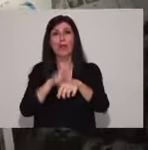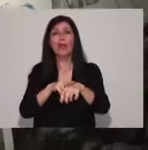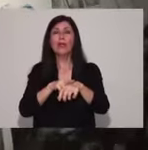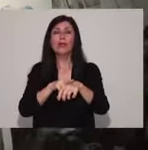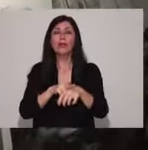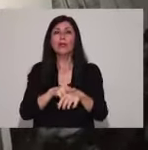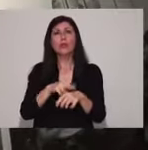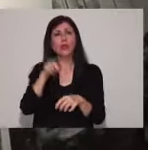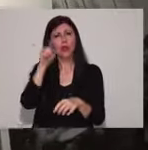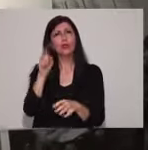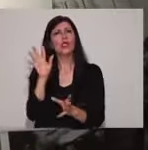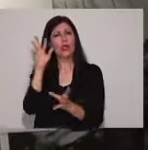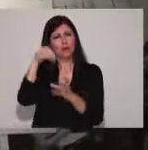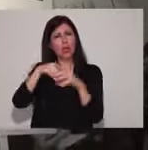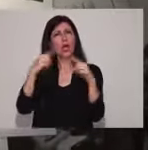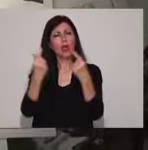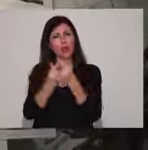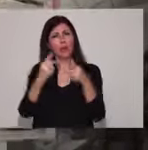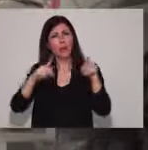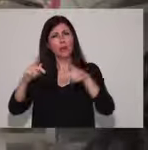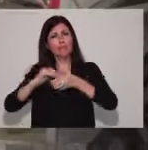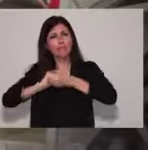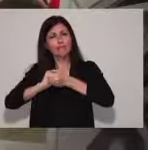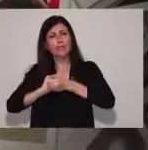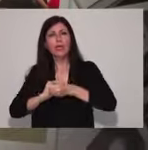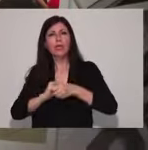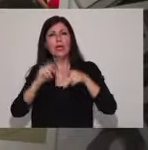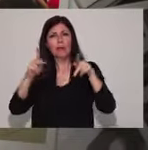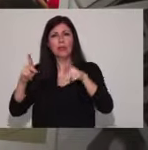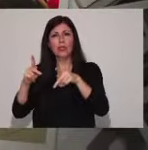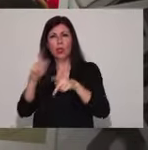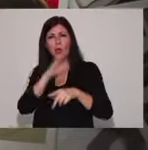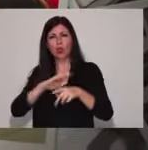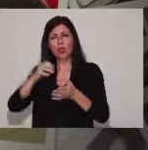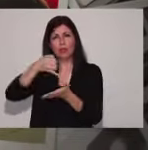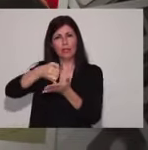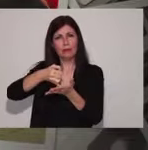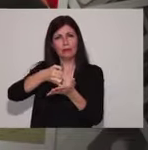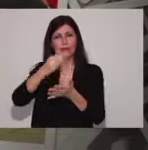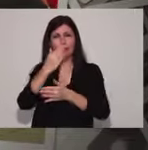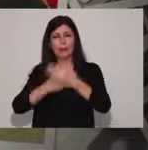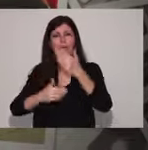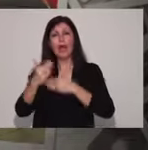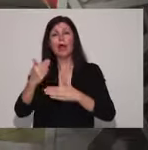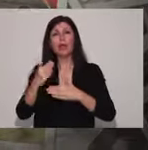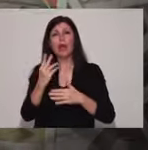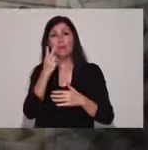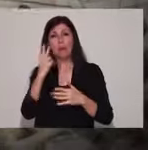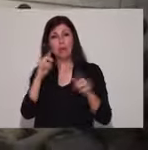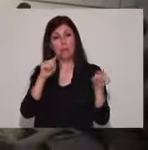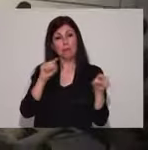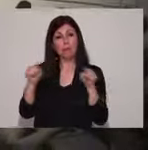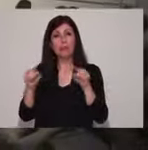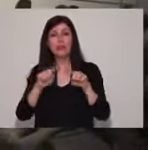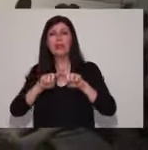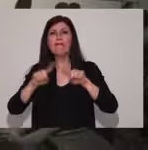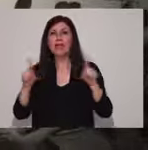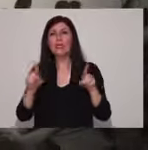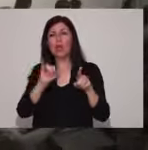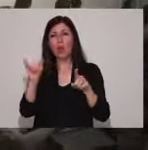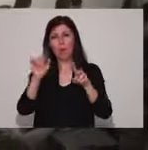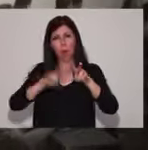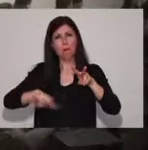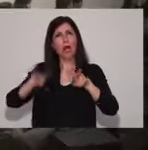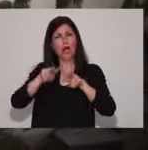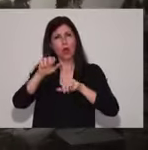Nacional, súmese al grupo de aliados de personas en condición de discapacidad, viendo la diferencia como un valor y